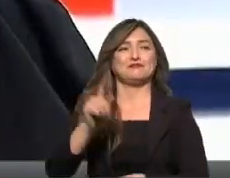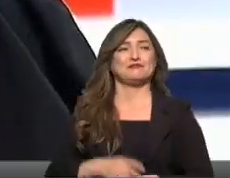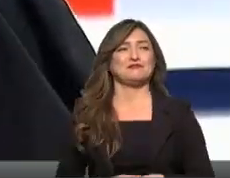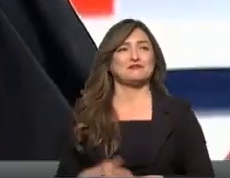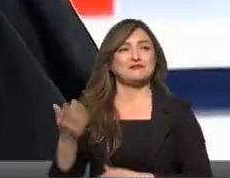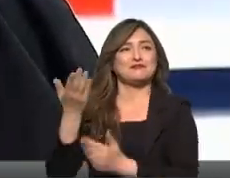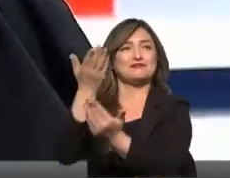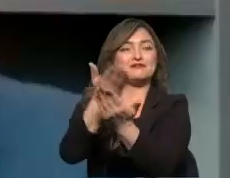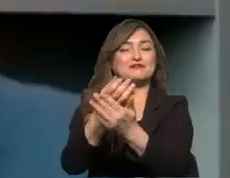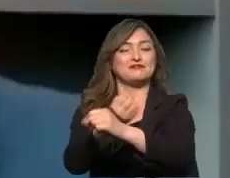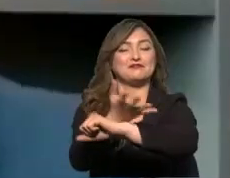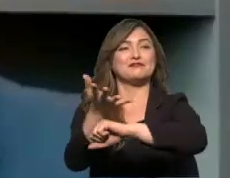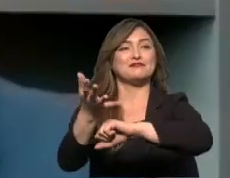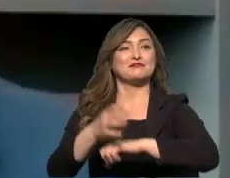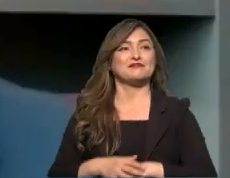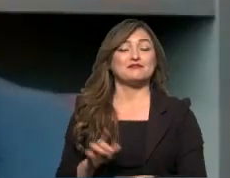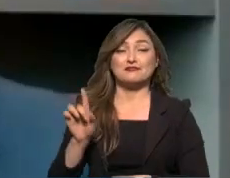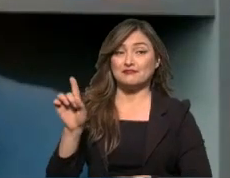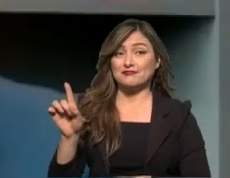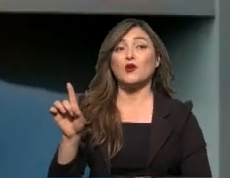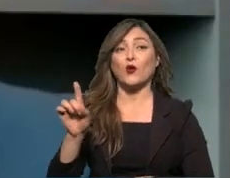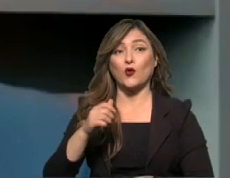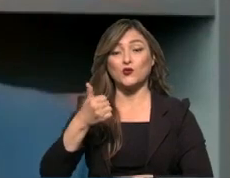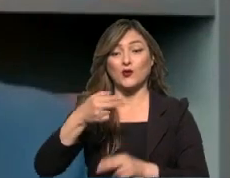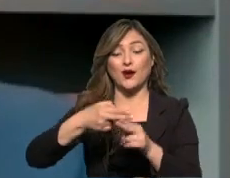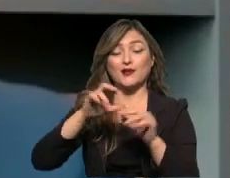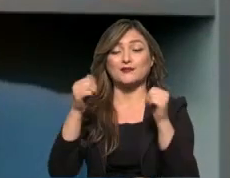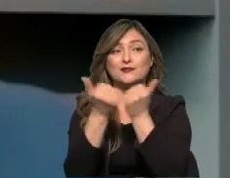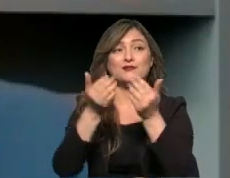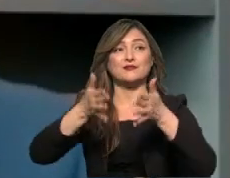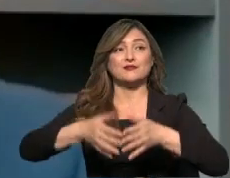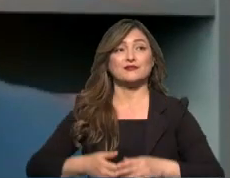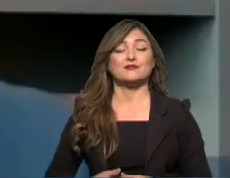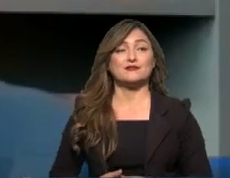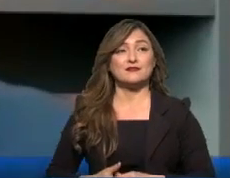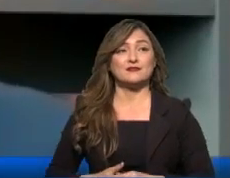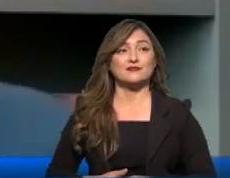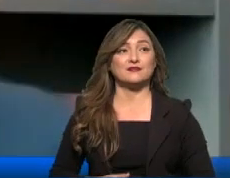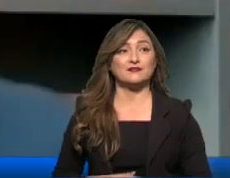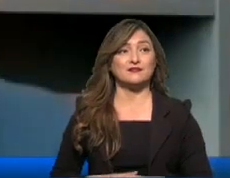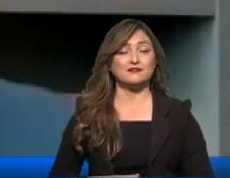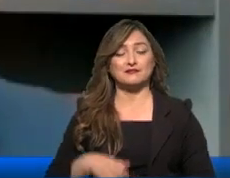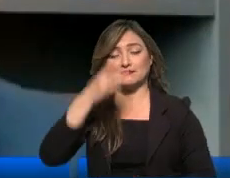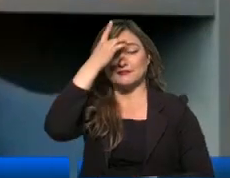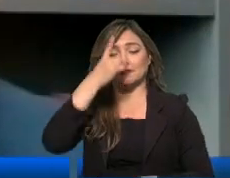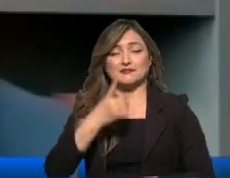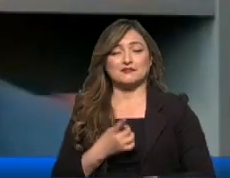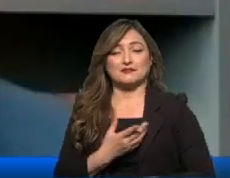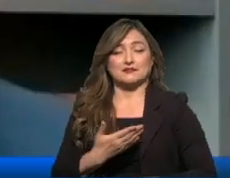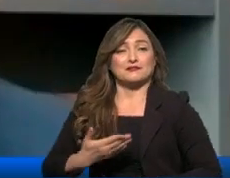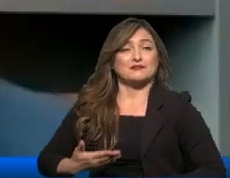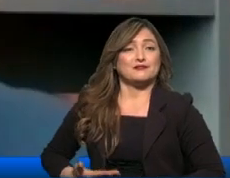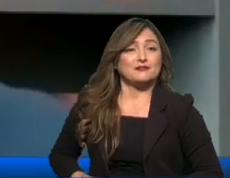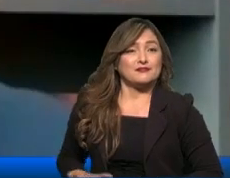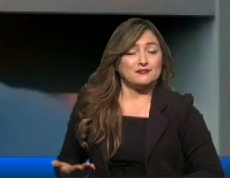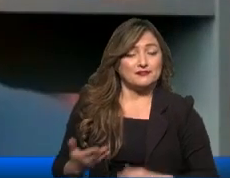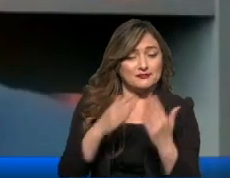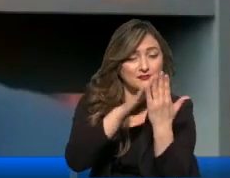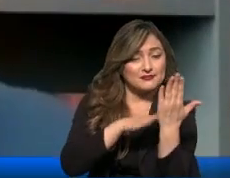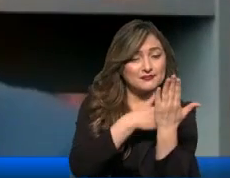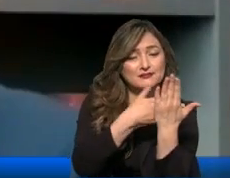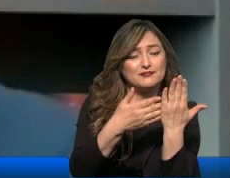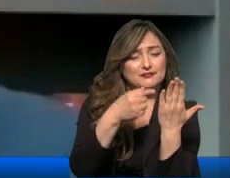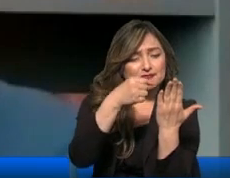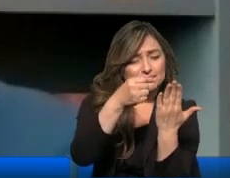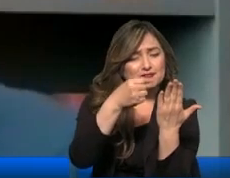ex asambleísta sugiere. También Henry Cucalón, otro ex legislador. Eso está en la esfera del Ejecutivo. Los umbrales de tolerancia están